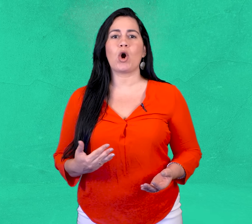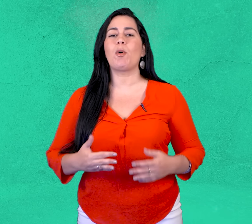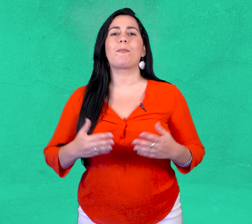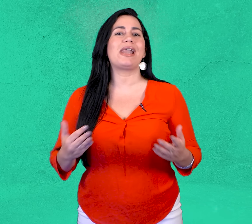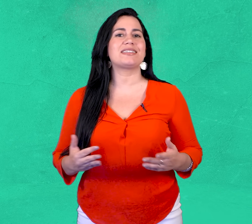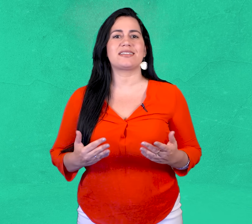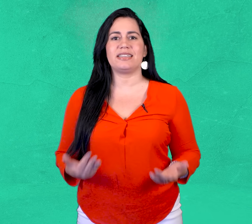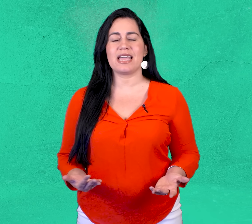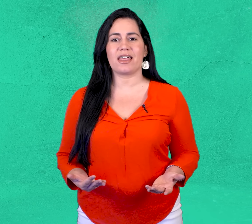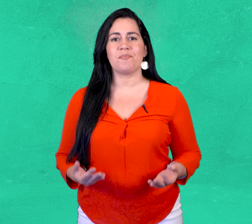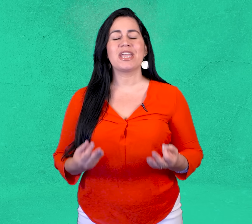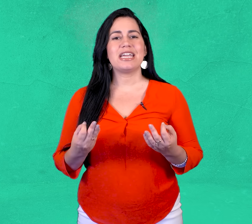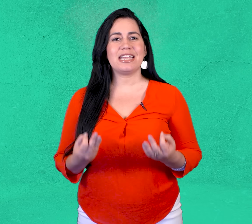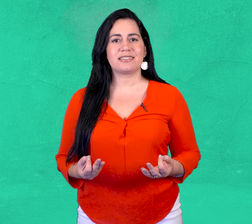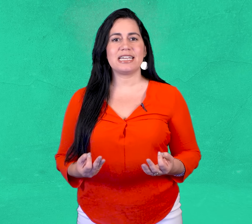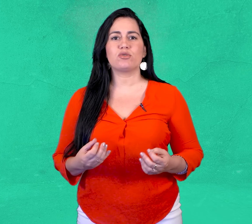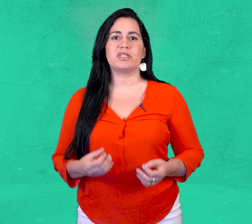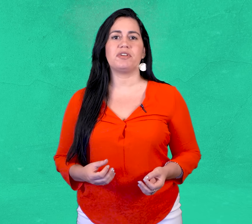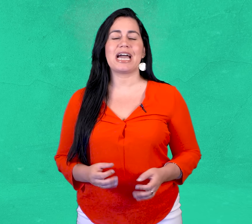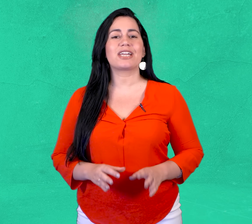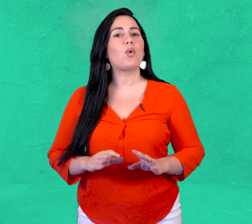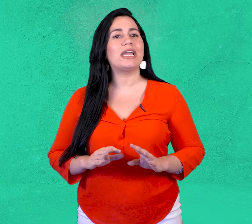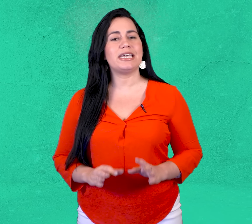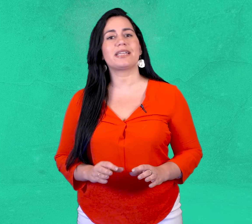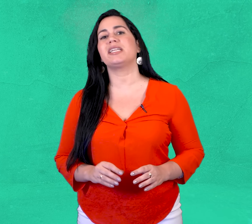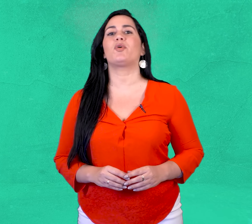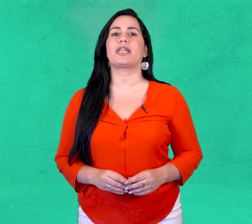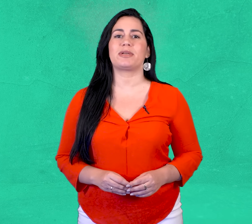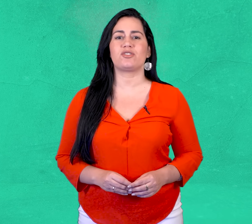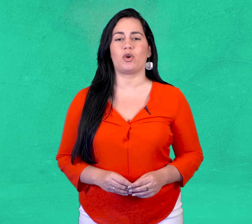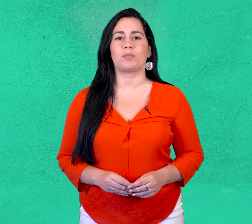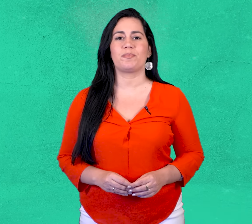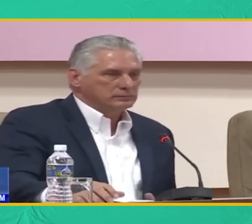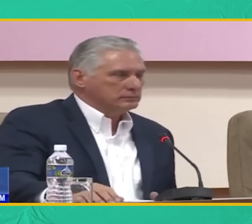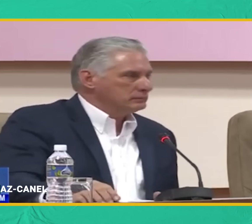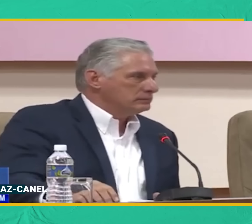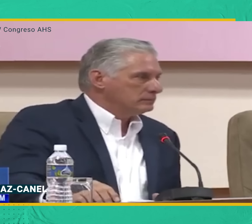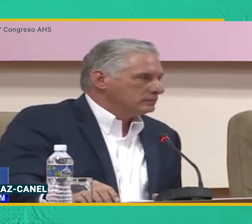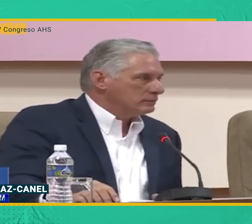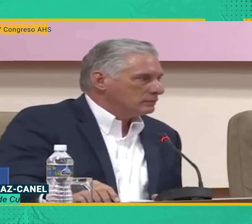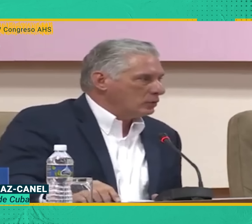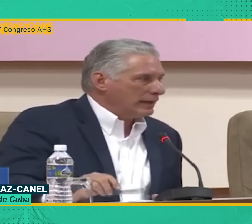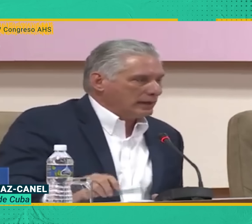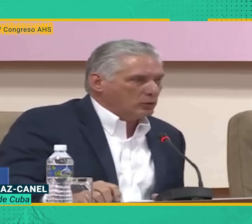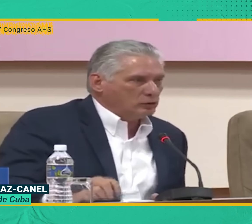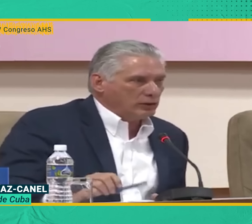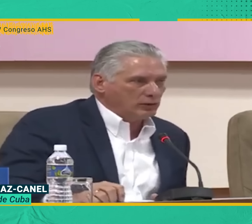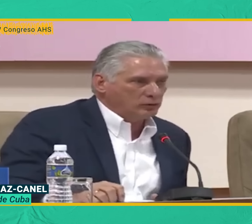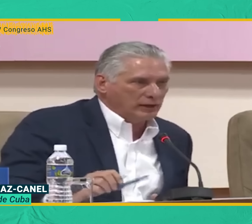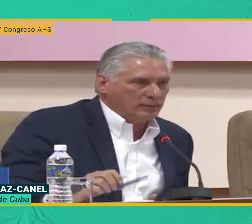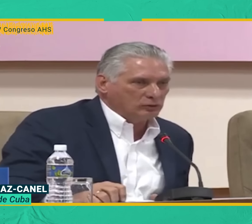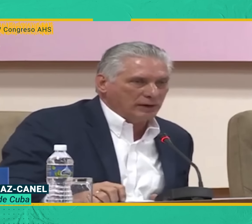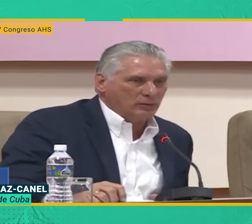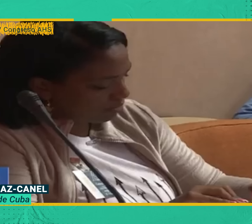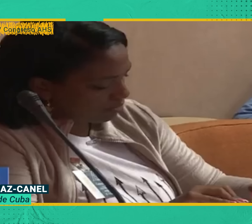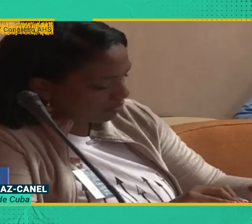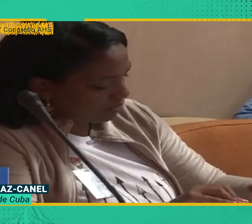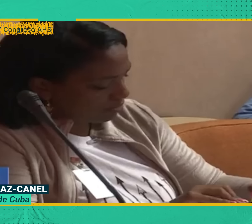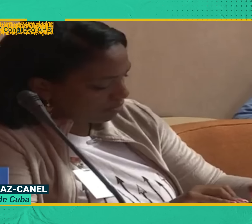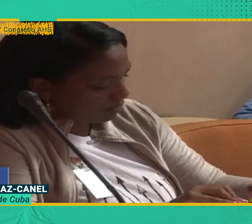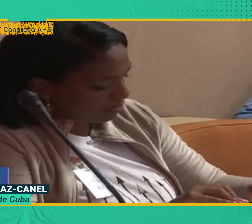Cuba como plaza sitiada y así justificar cualquier tipo de represión. Con la revolución y con el socialismo sabemos